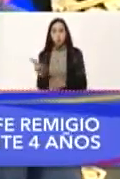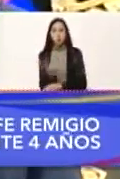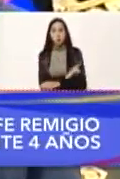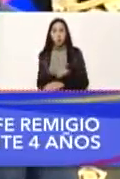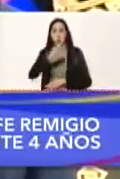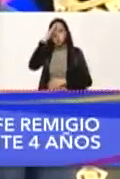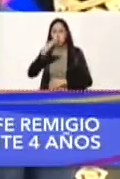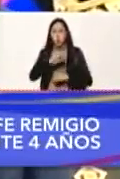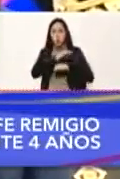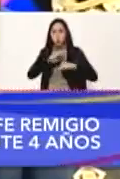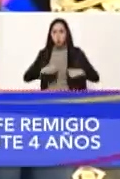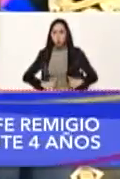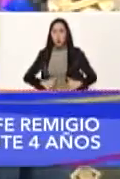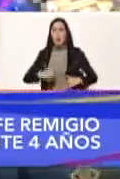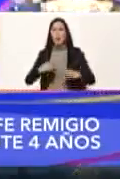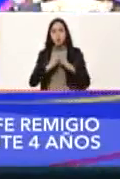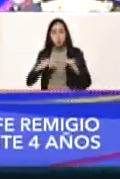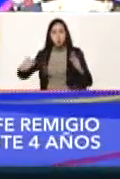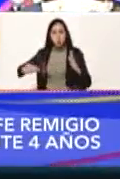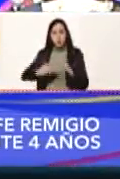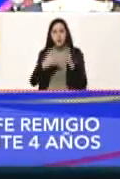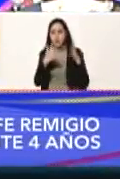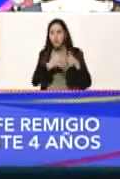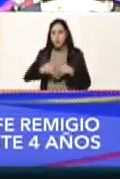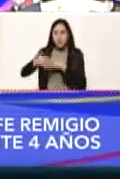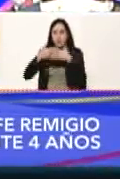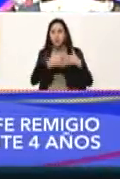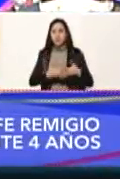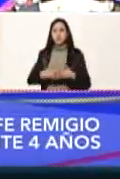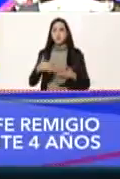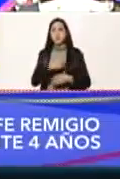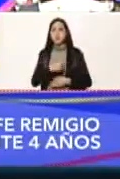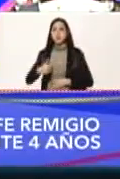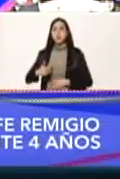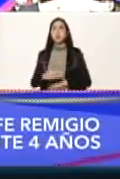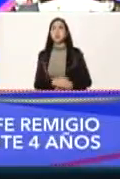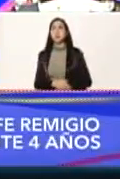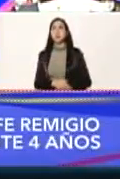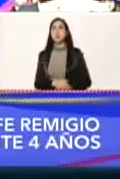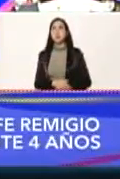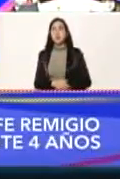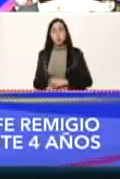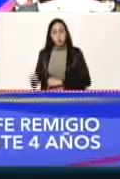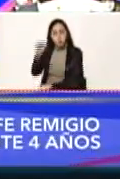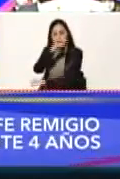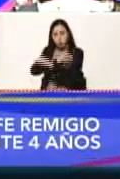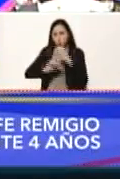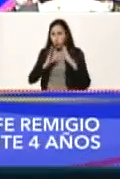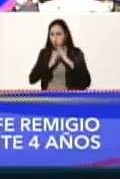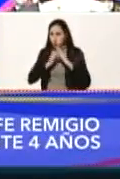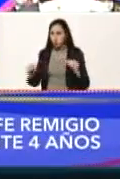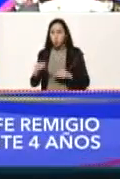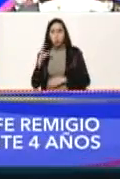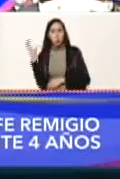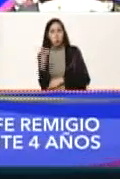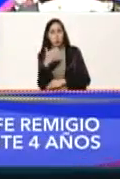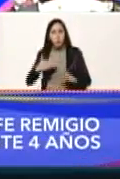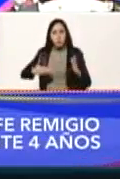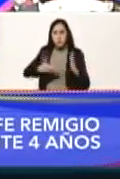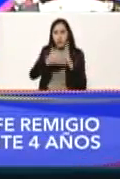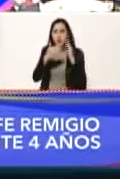Armada ante cualquier amenaza imperialista, ante cualquier amenaza de la oligarquía colombiana,